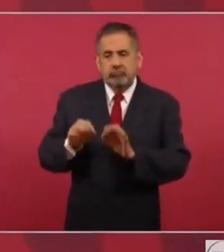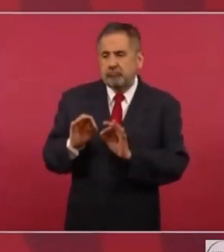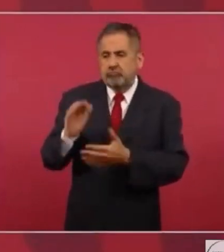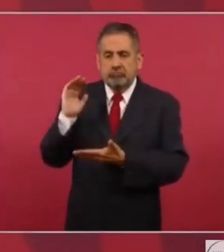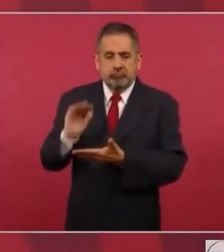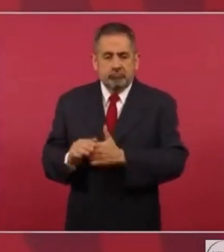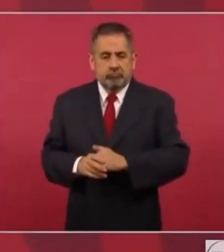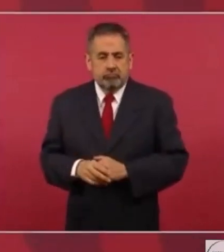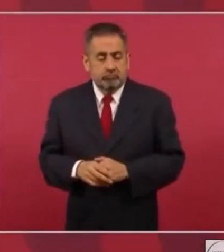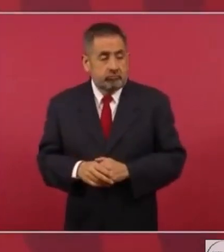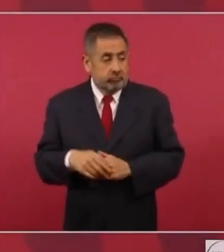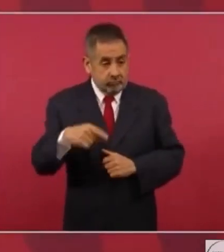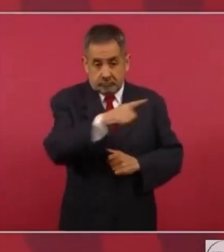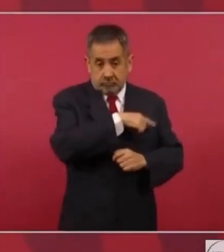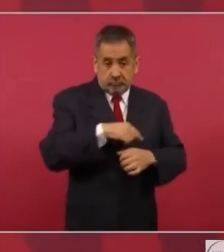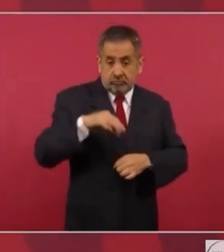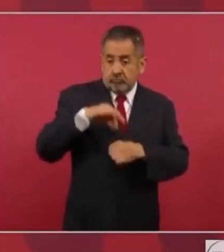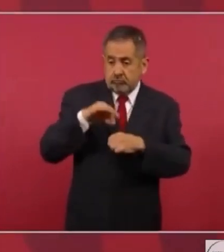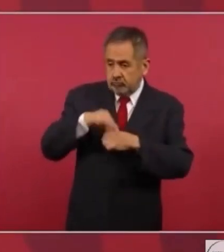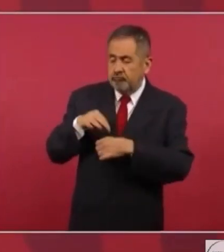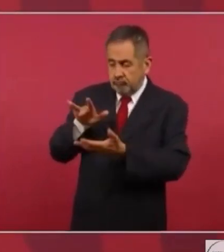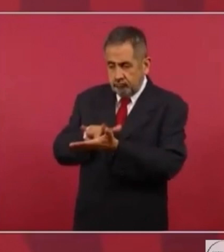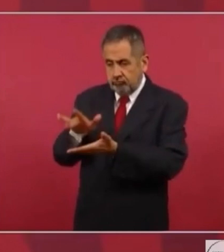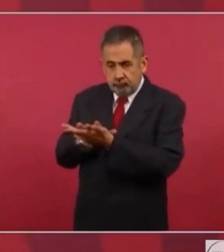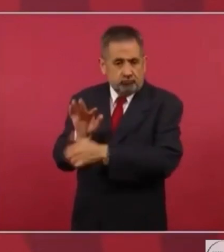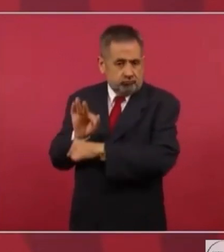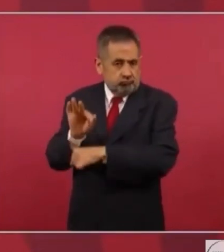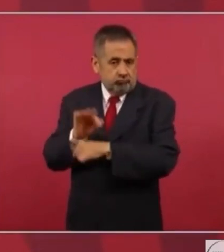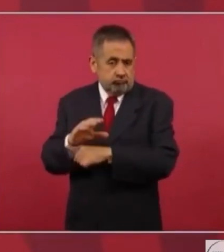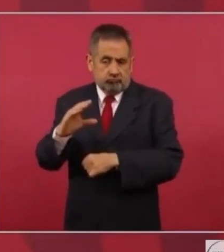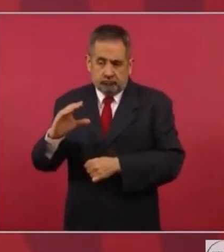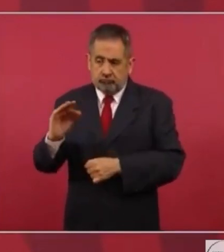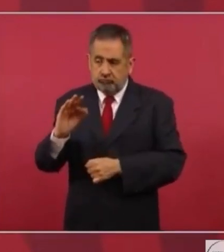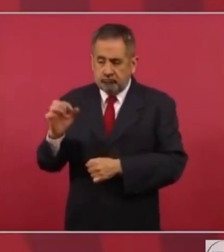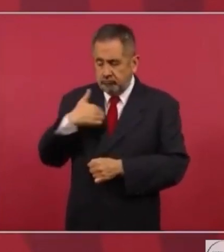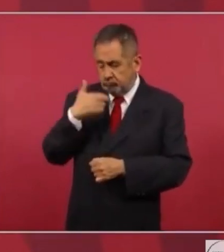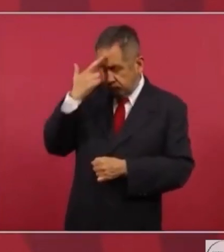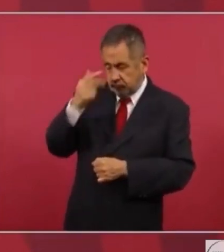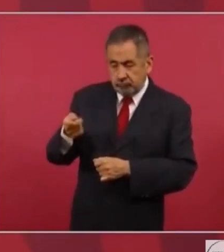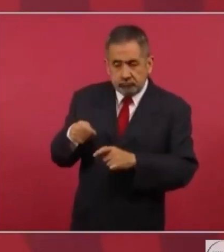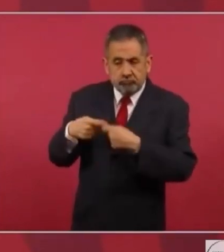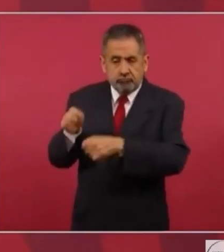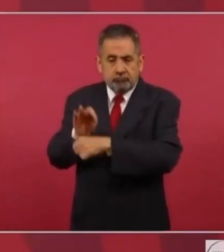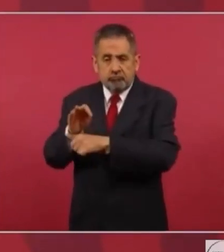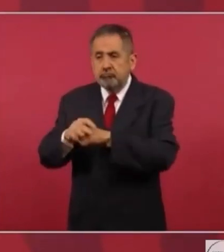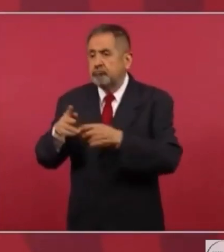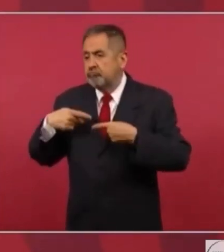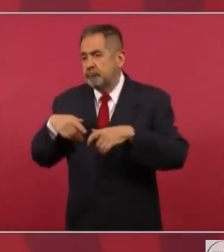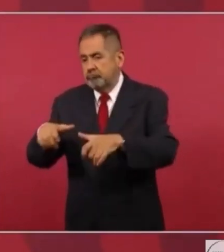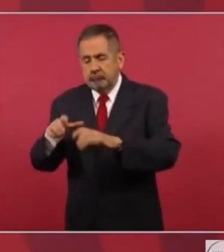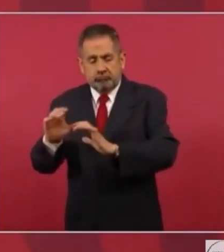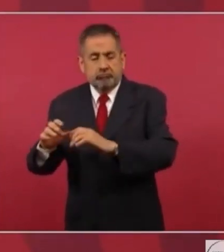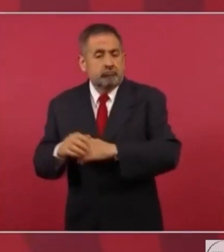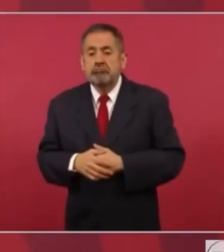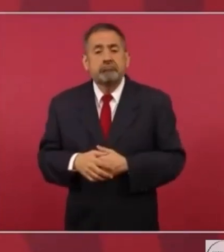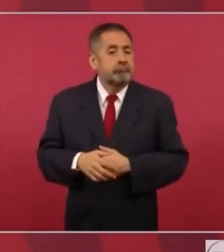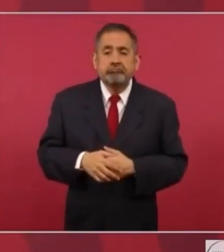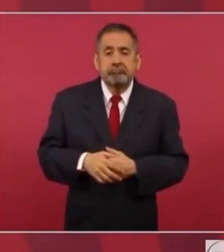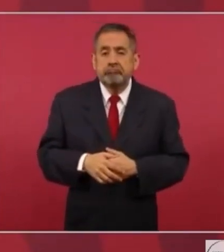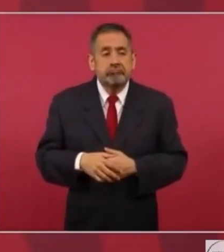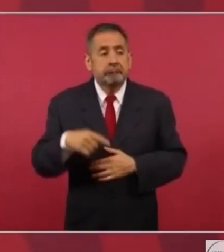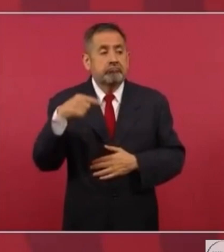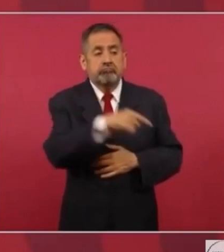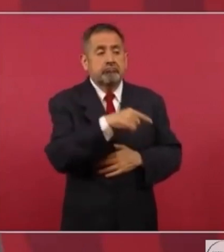Y ellos, en vez de votar por proteger la economía del pueblo, votan